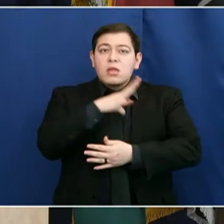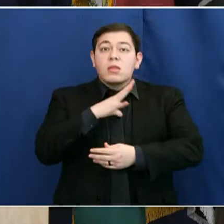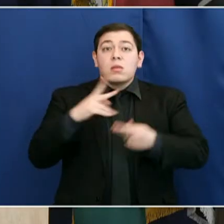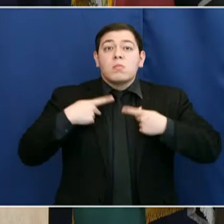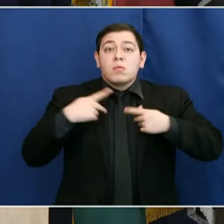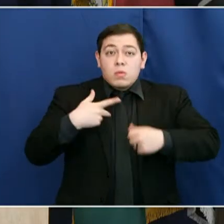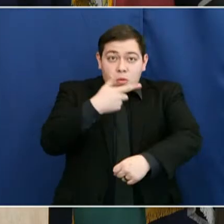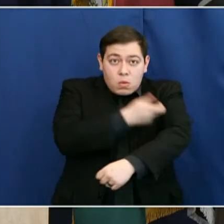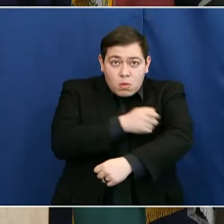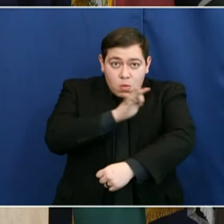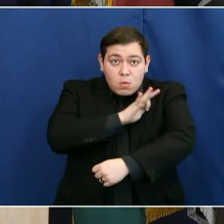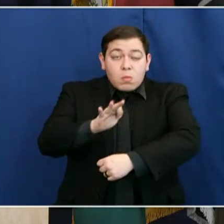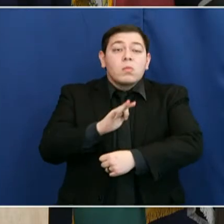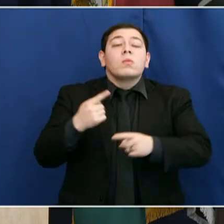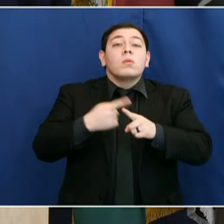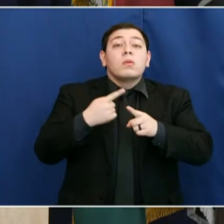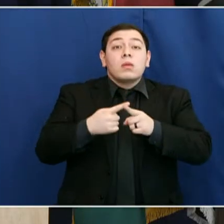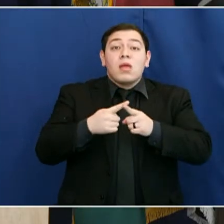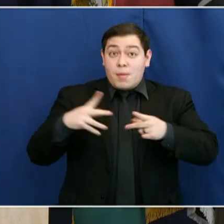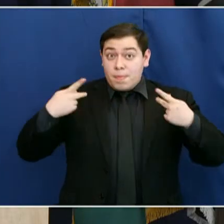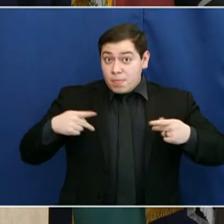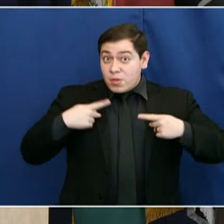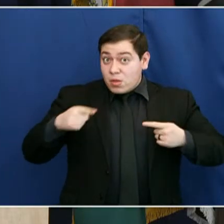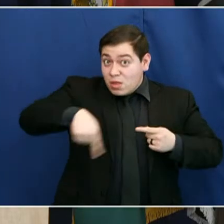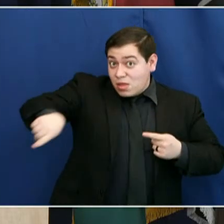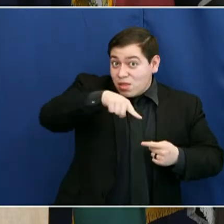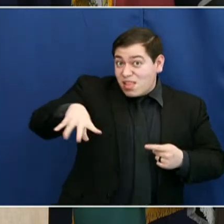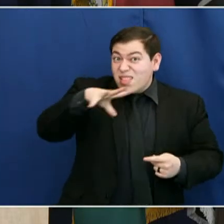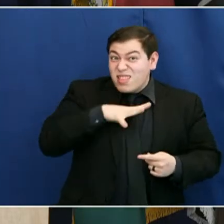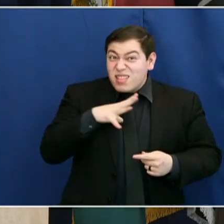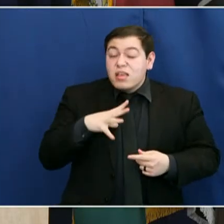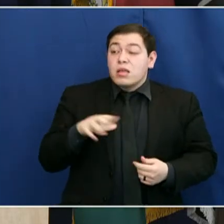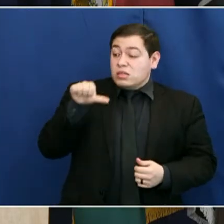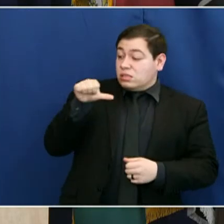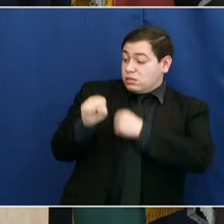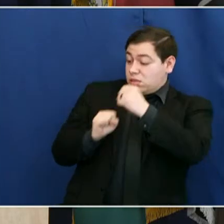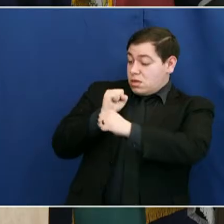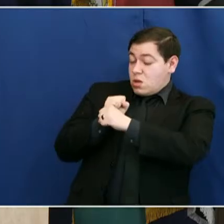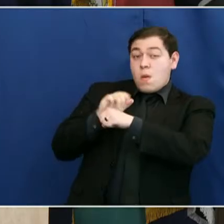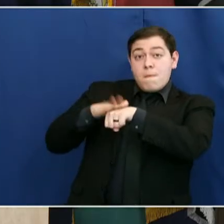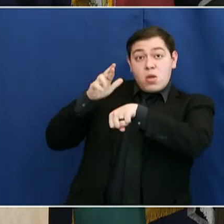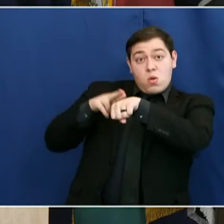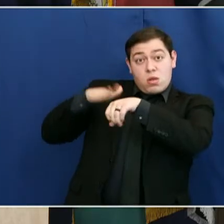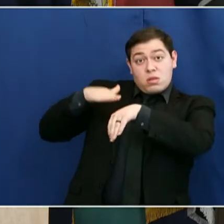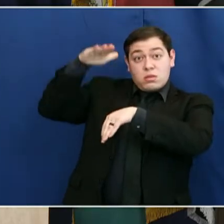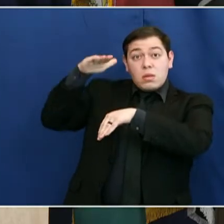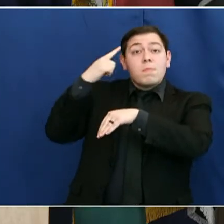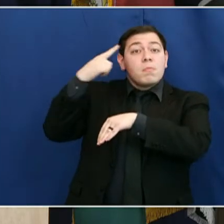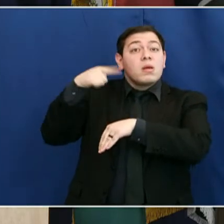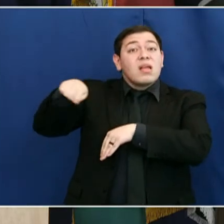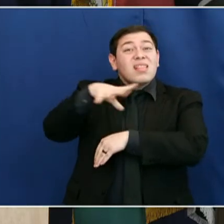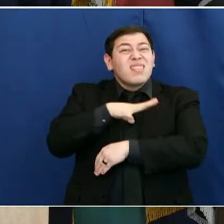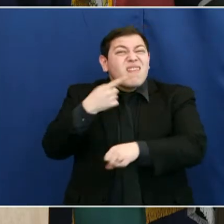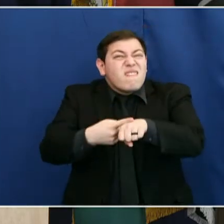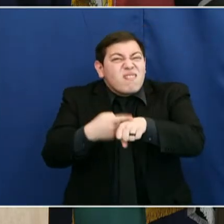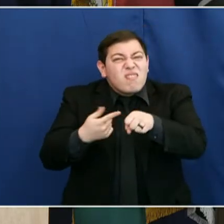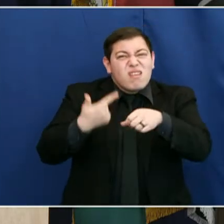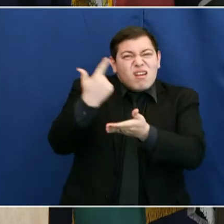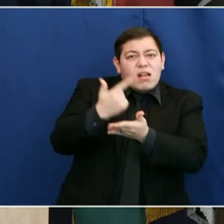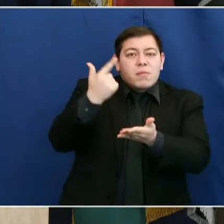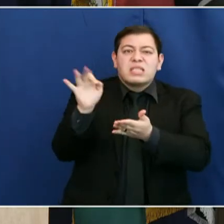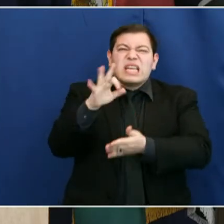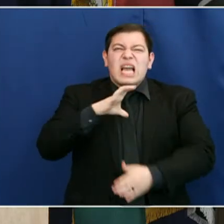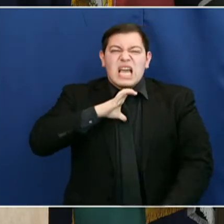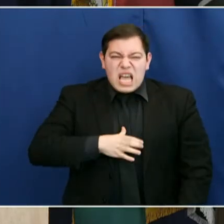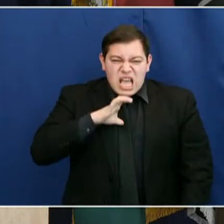la vacuna serán aquellas personas que incluyen las personas de 16 años o más que tienen enfermedades graves como